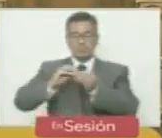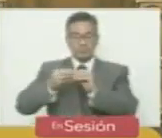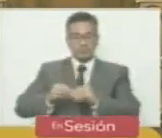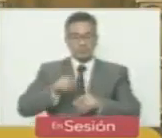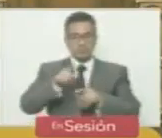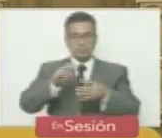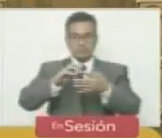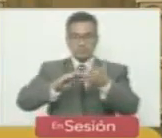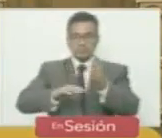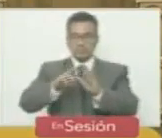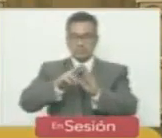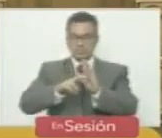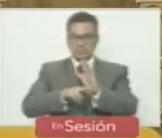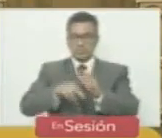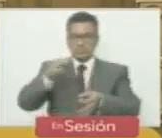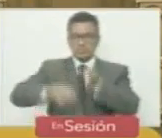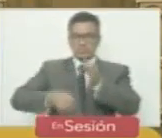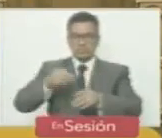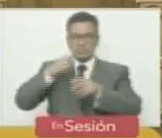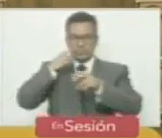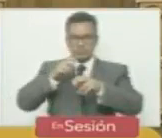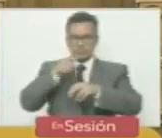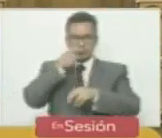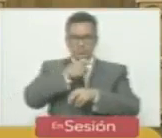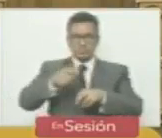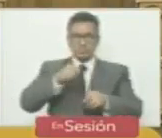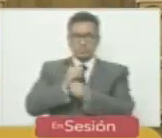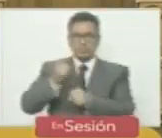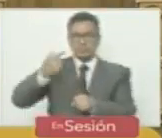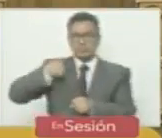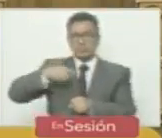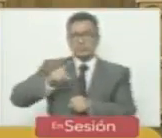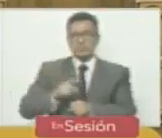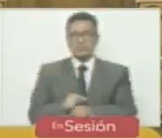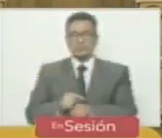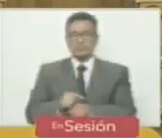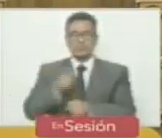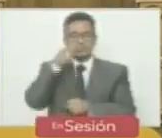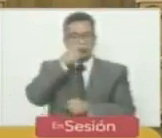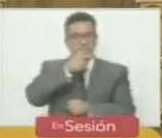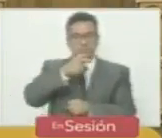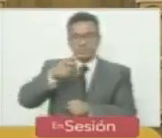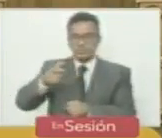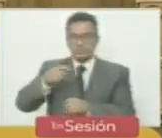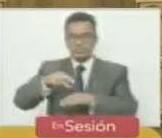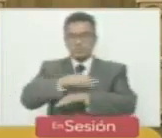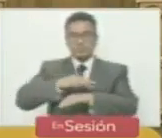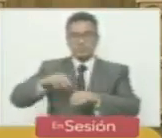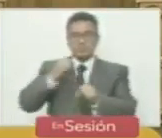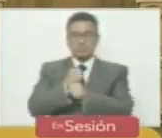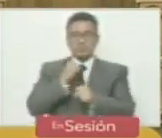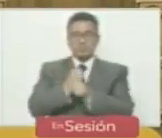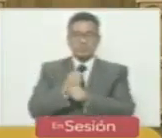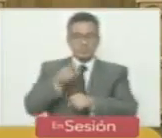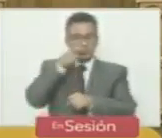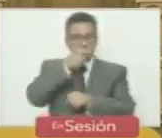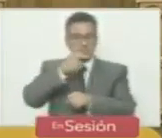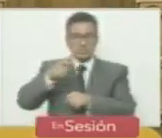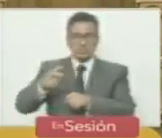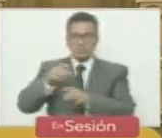este texto jurídico que las inspectorías tengan inspectores, que el Ministerio del Trabajo tenga